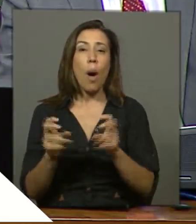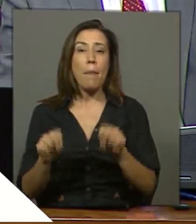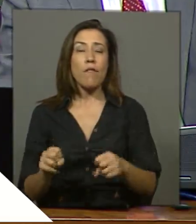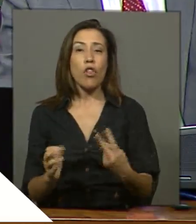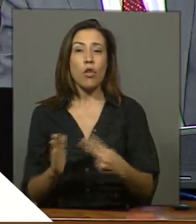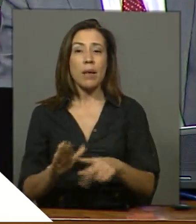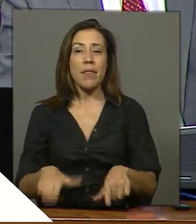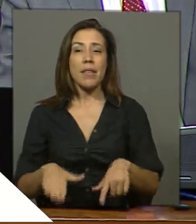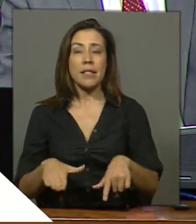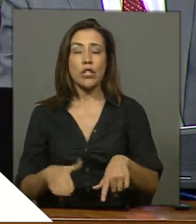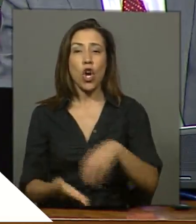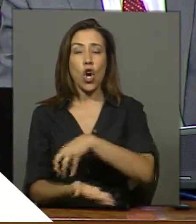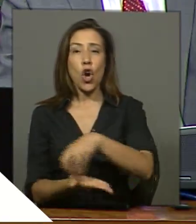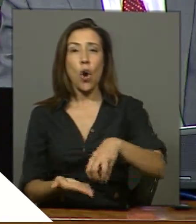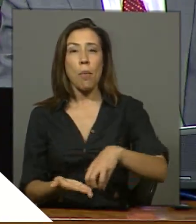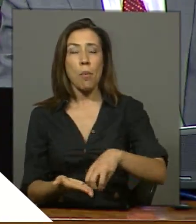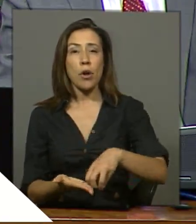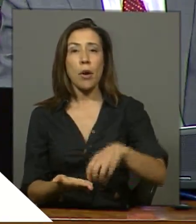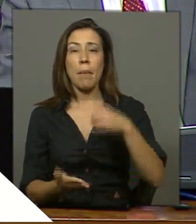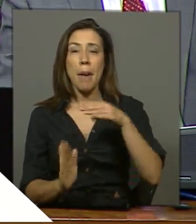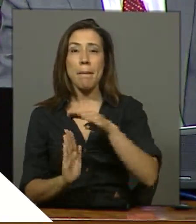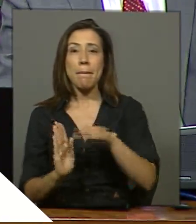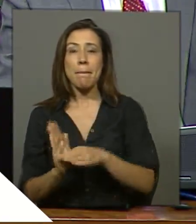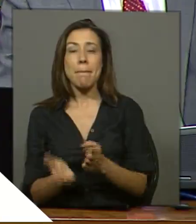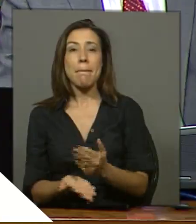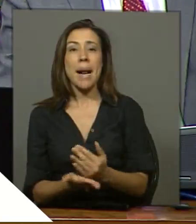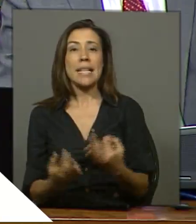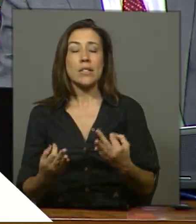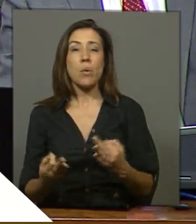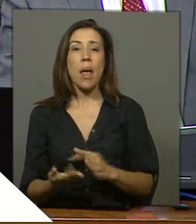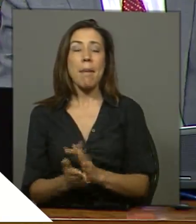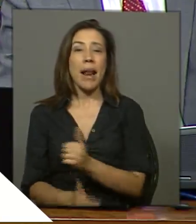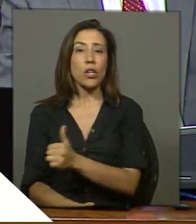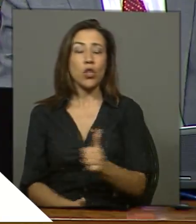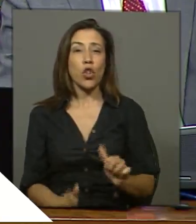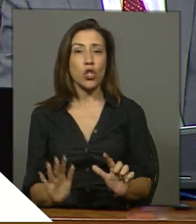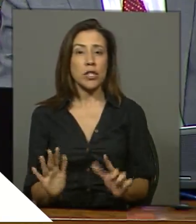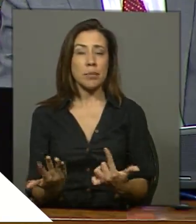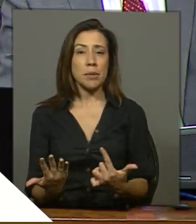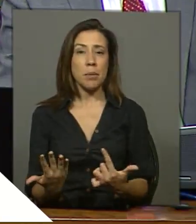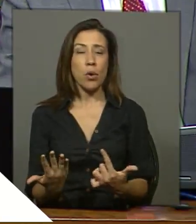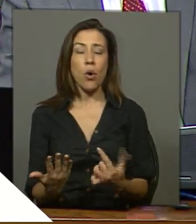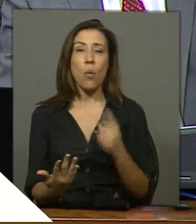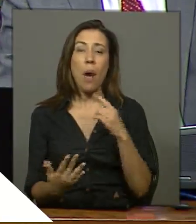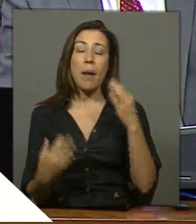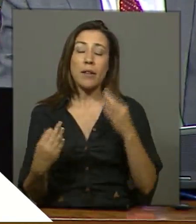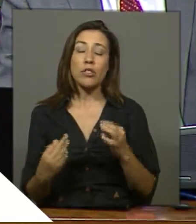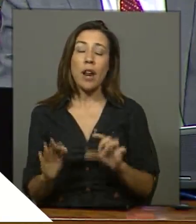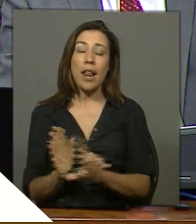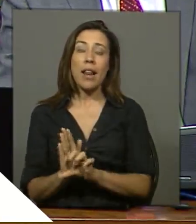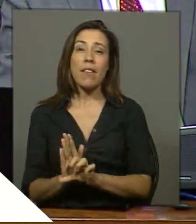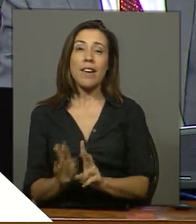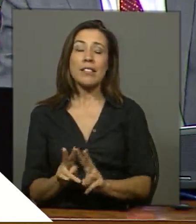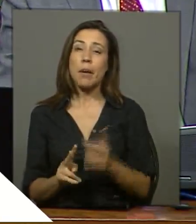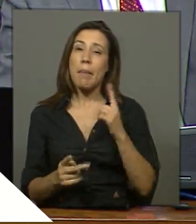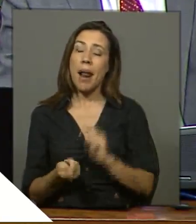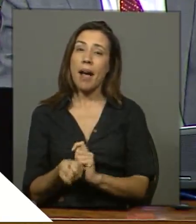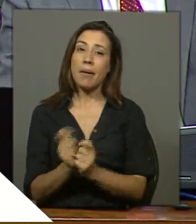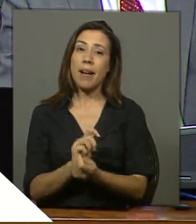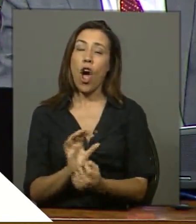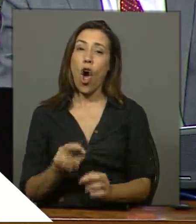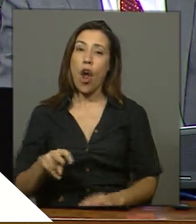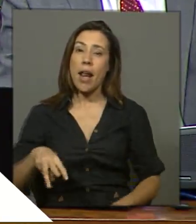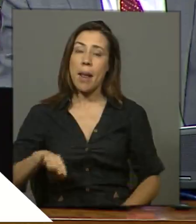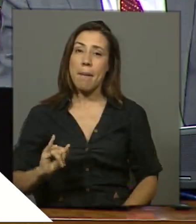2017 y las comunas priorizadas para el programa plan seguridad para todos séptimo Qué medidas legislativas se tomarán para modernizar la